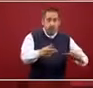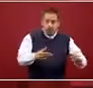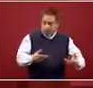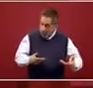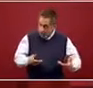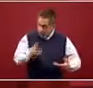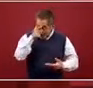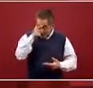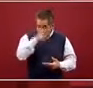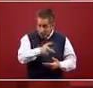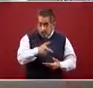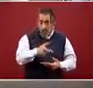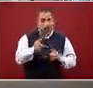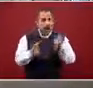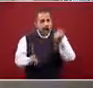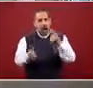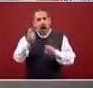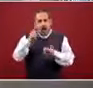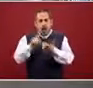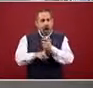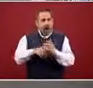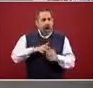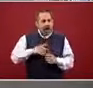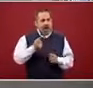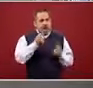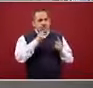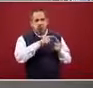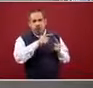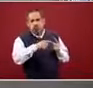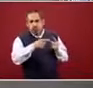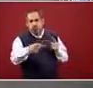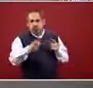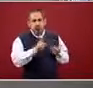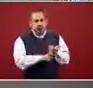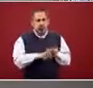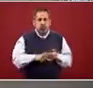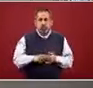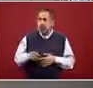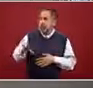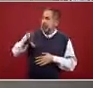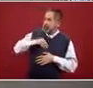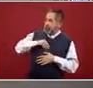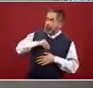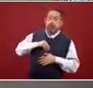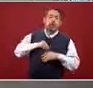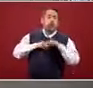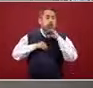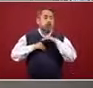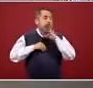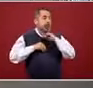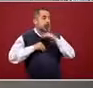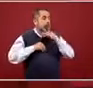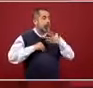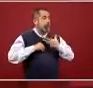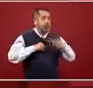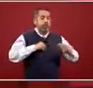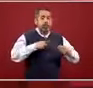en algunos casos esporádicos, hay algunas series de casos de contagio en el mundo